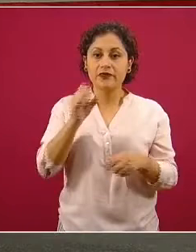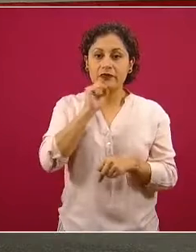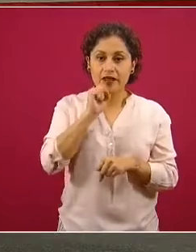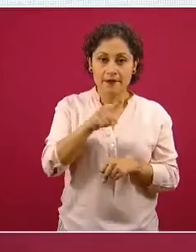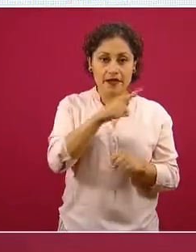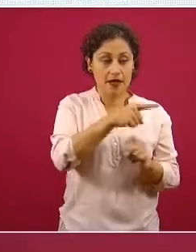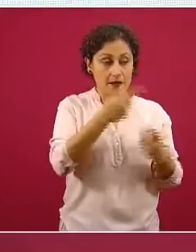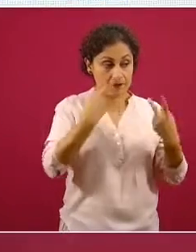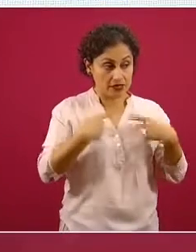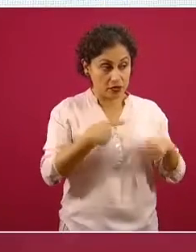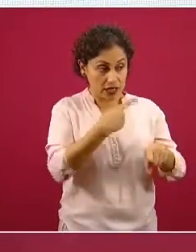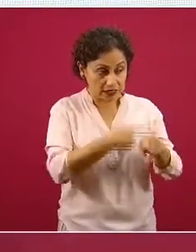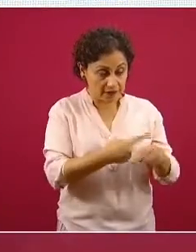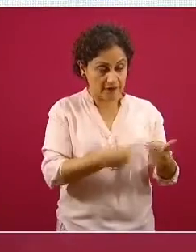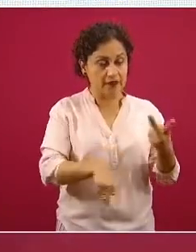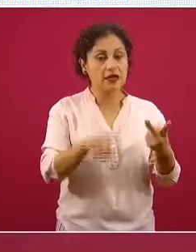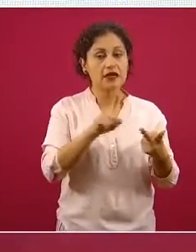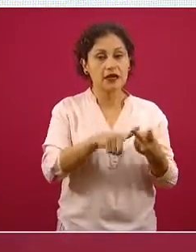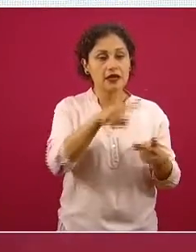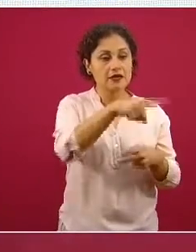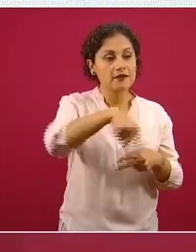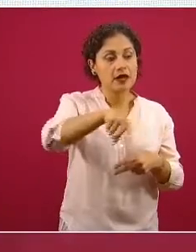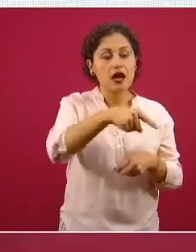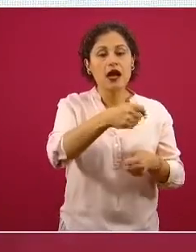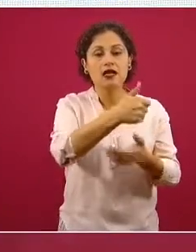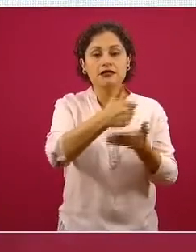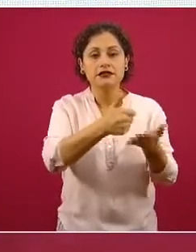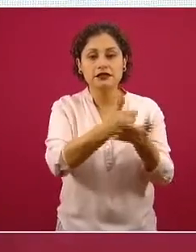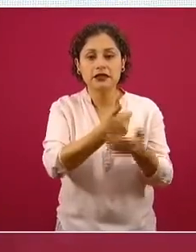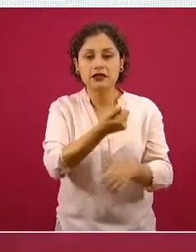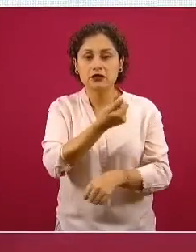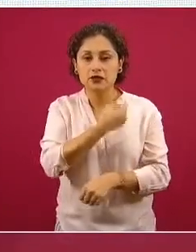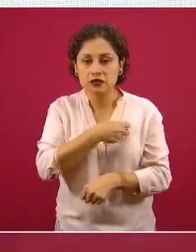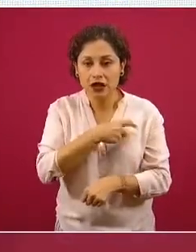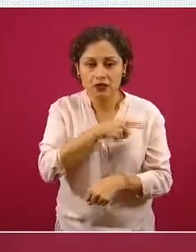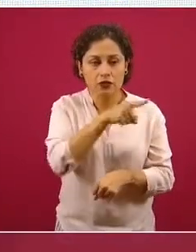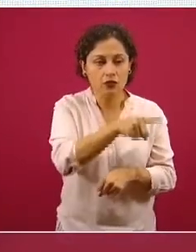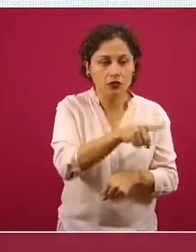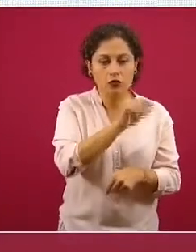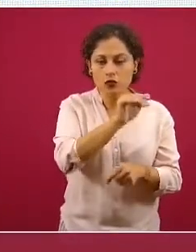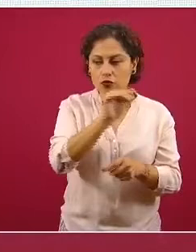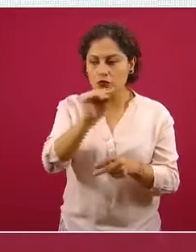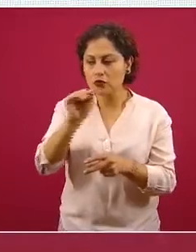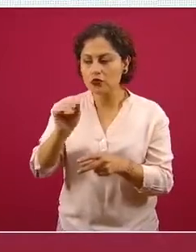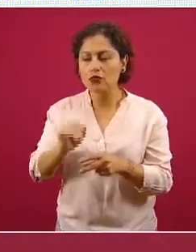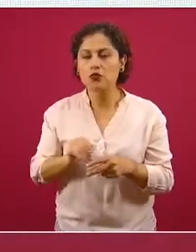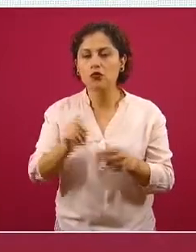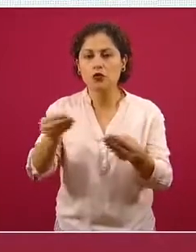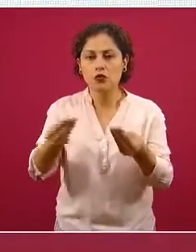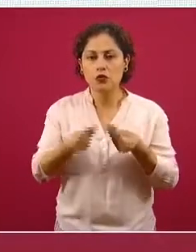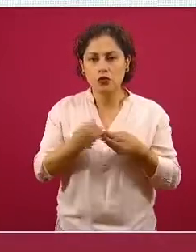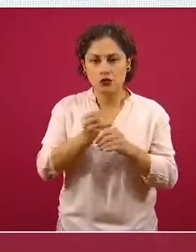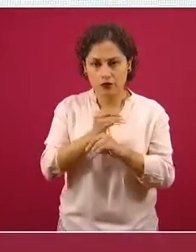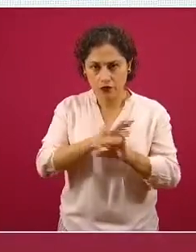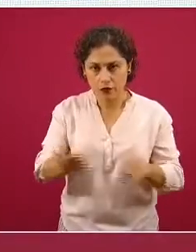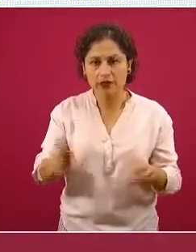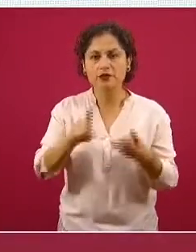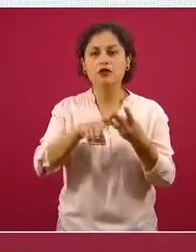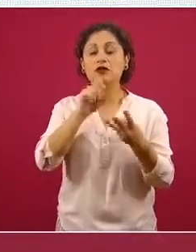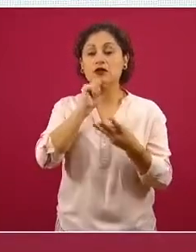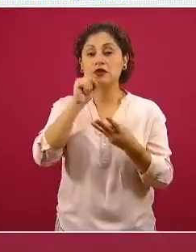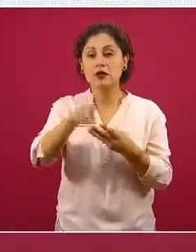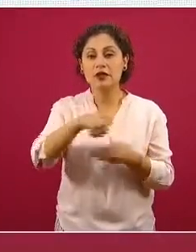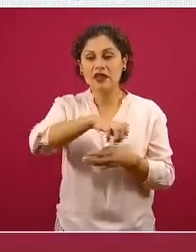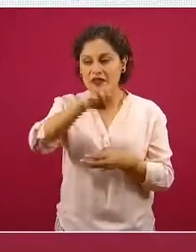médica y las características de las personas, en particular, por ejemplo, su distribución de edad, para reconocer